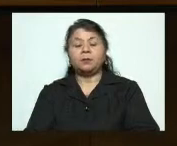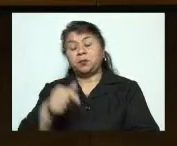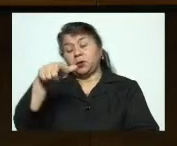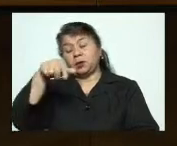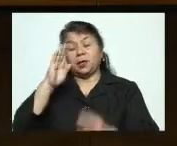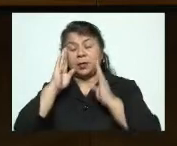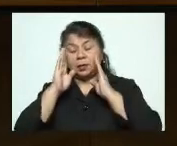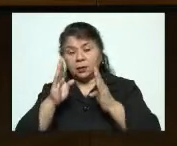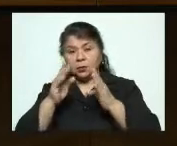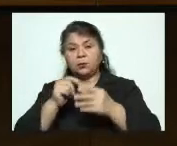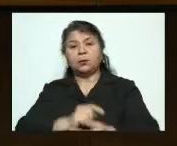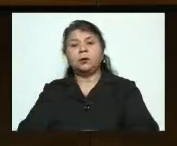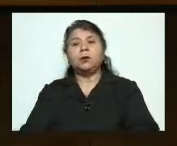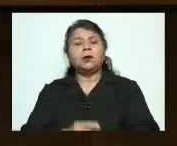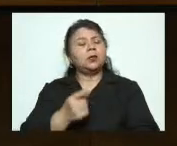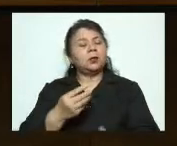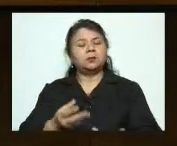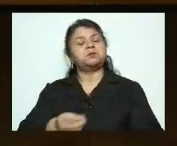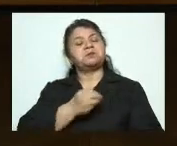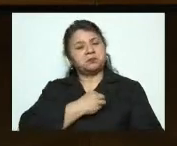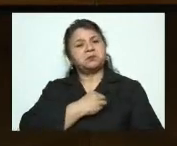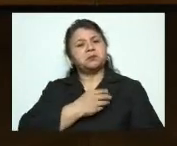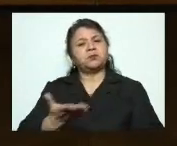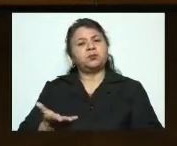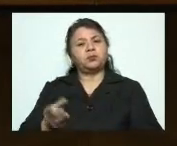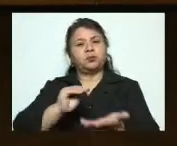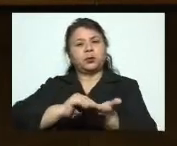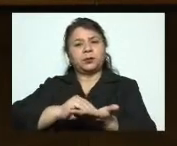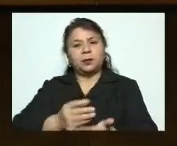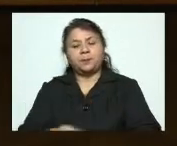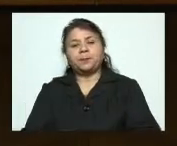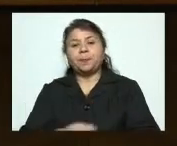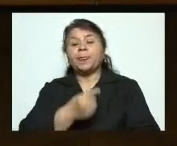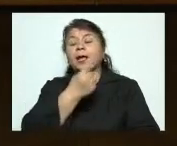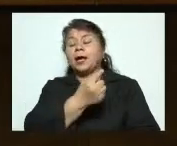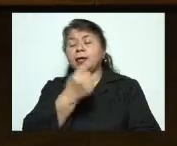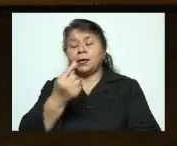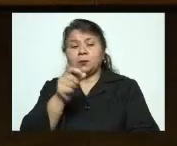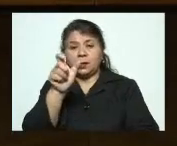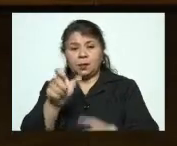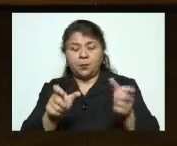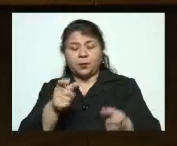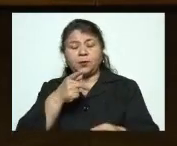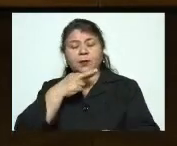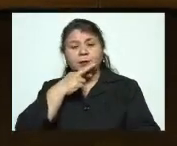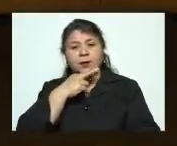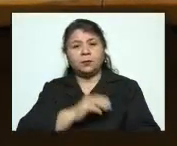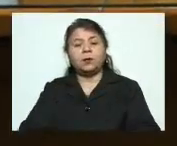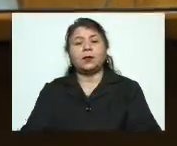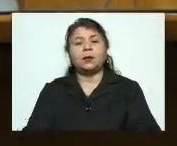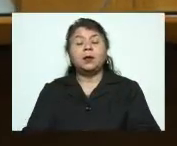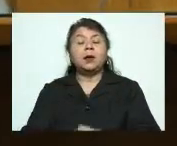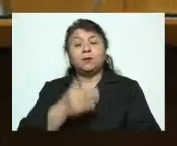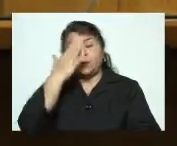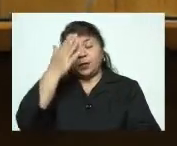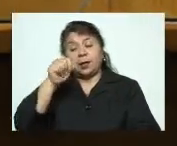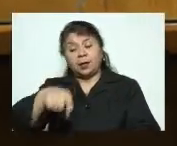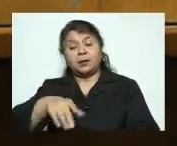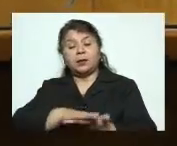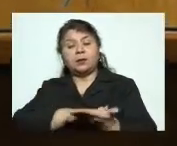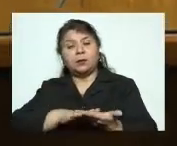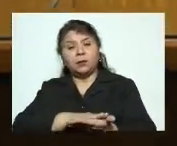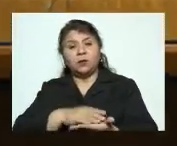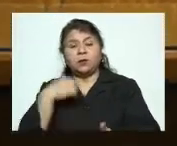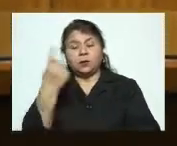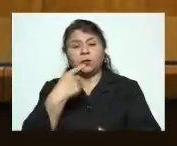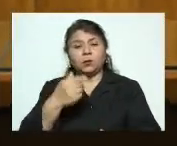estar atentos y predispuestos, cada uno de los sanjuaninos, ante esta situación que estamos atravesando.